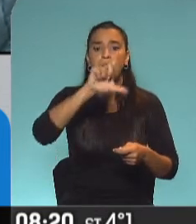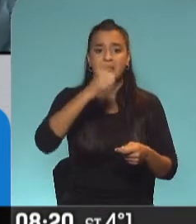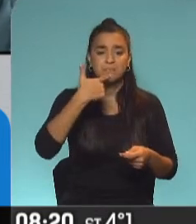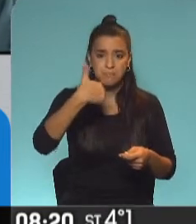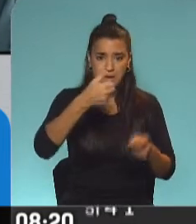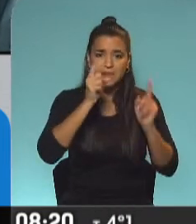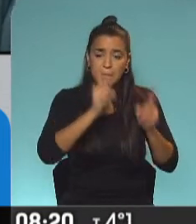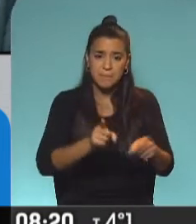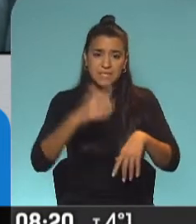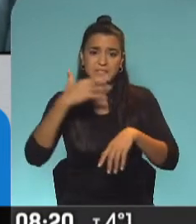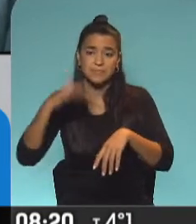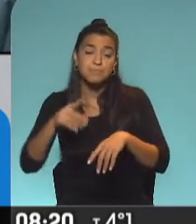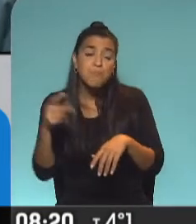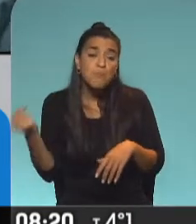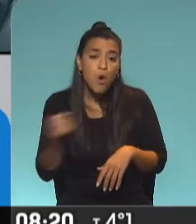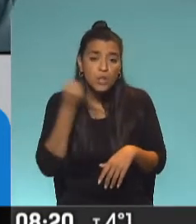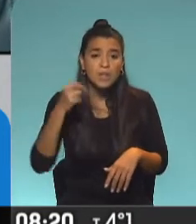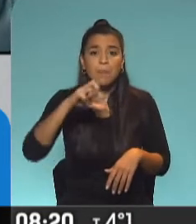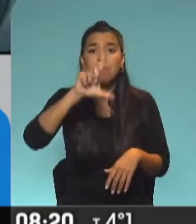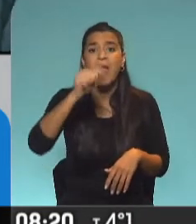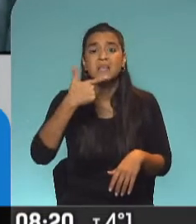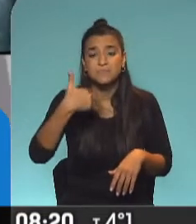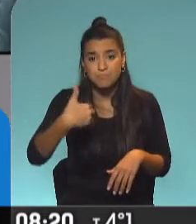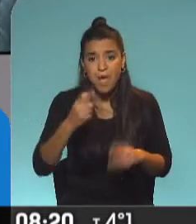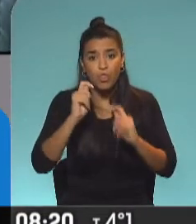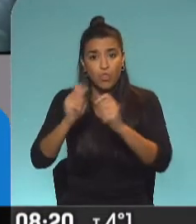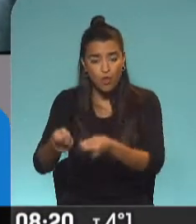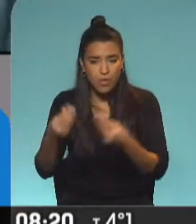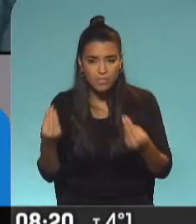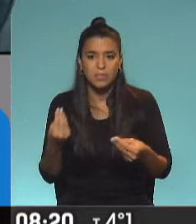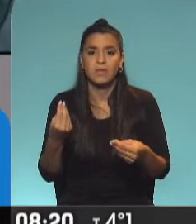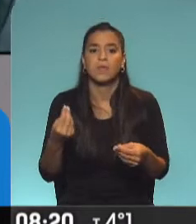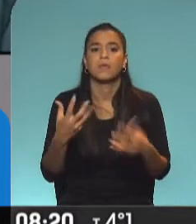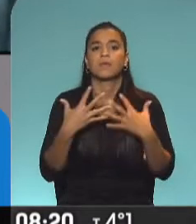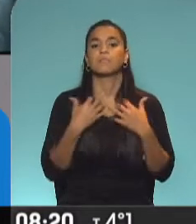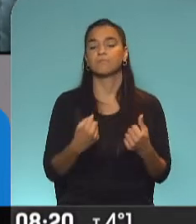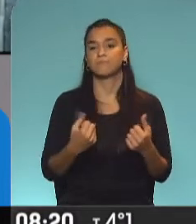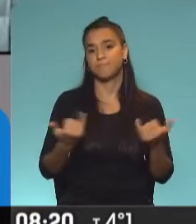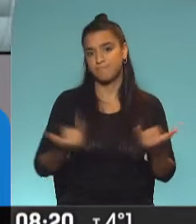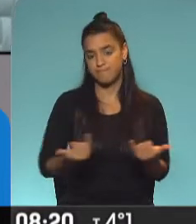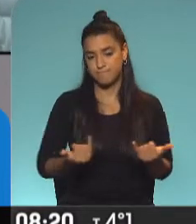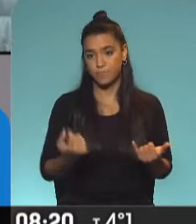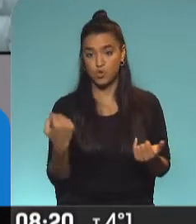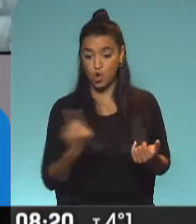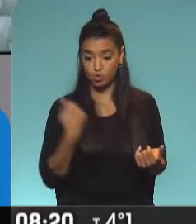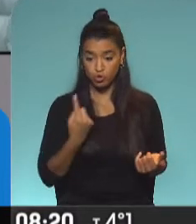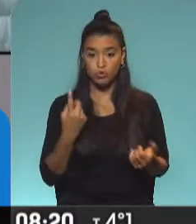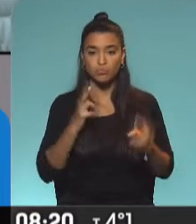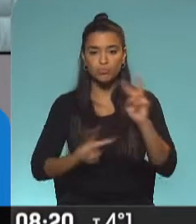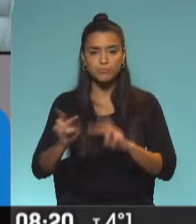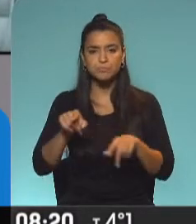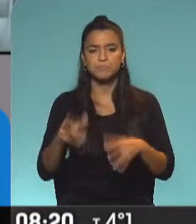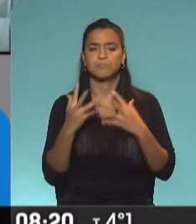sangre. Y lo importante es con los donantes de plasma que vamos a tener anticuerpos en el plasma. Y lo que buscamos es que